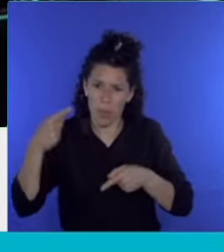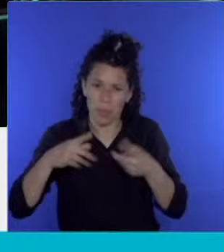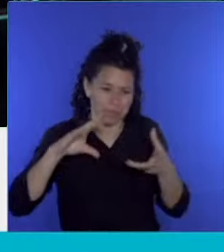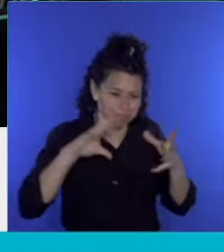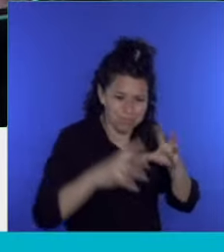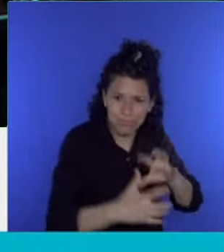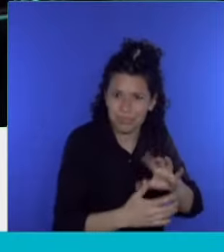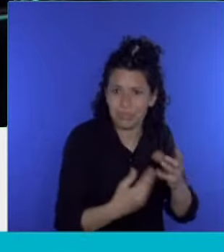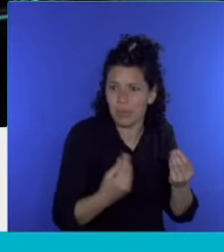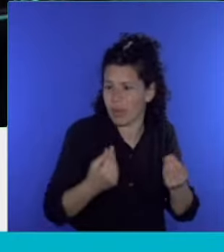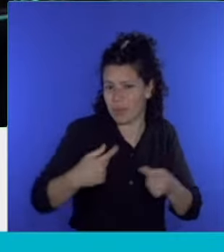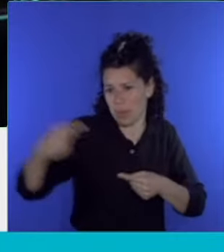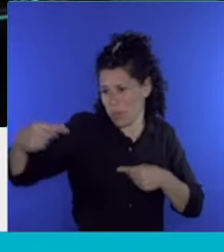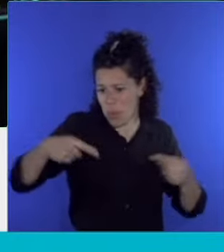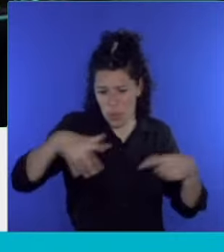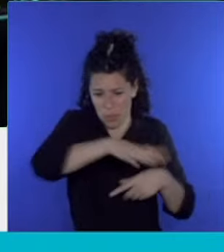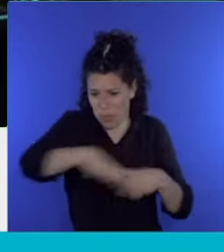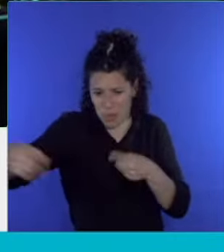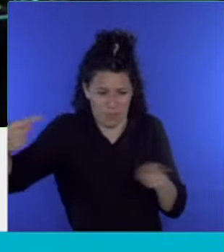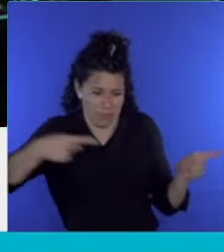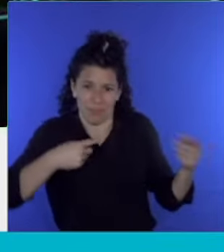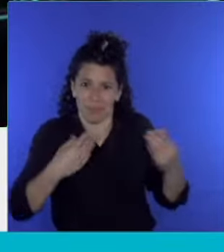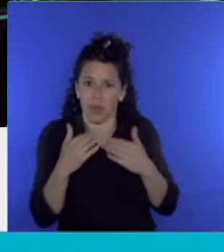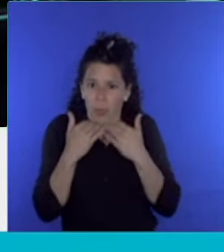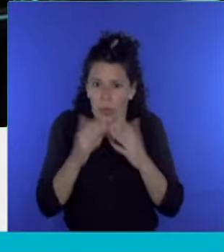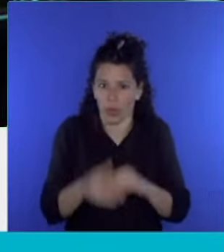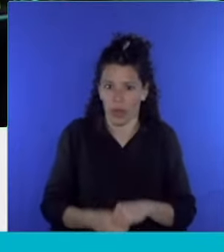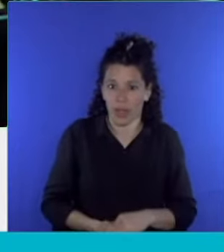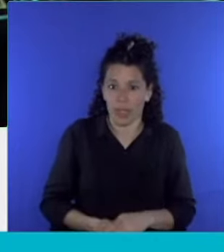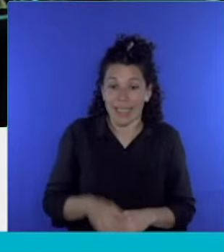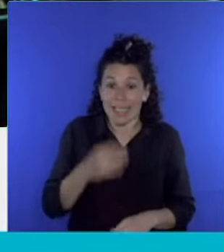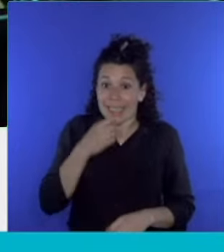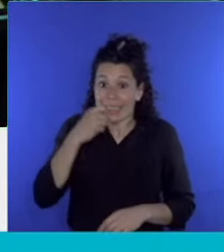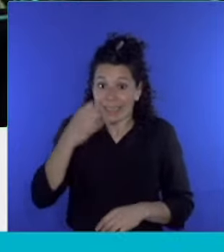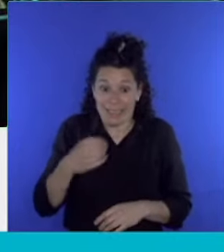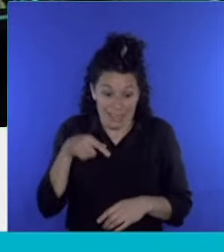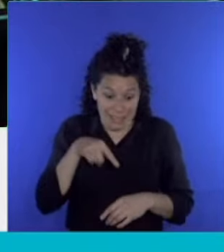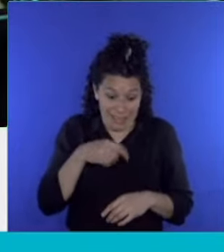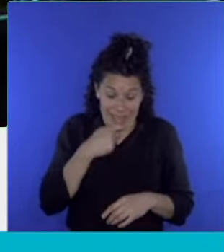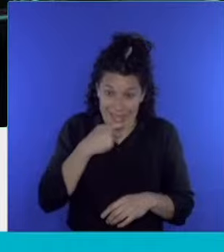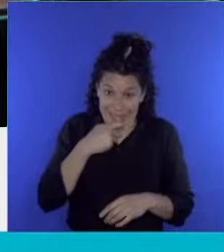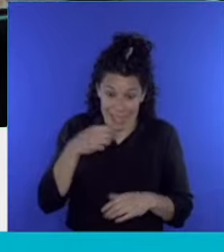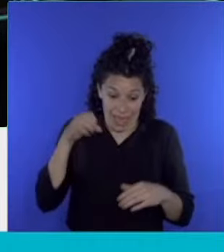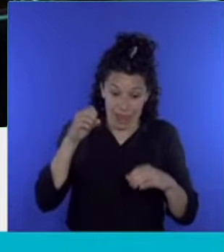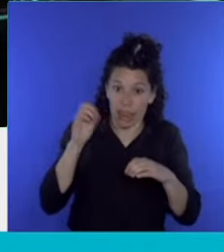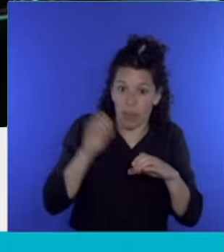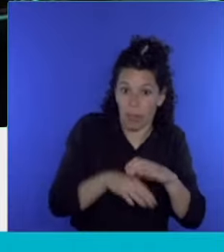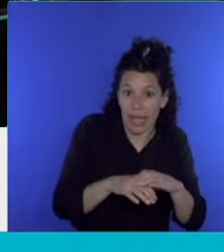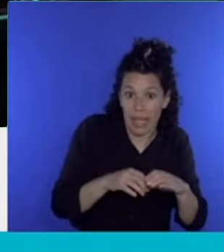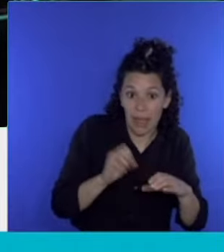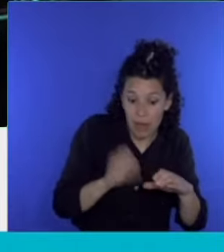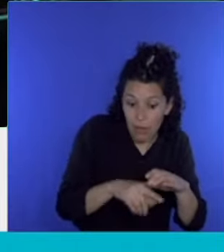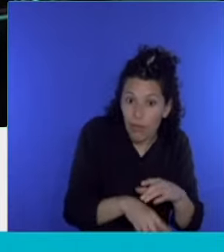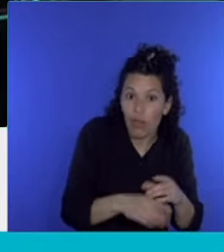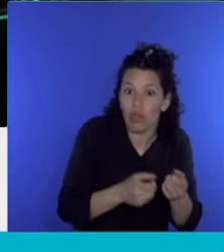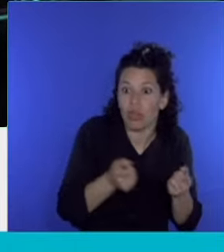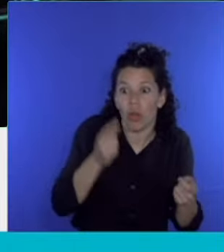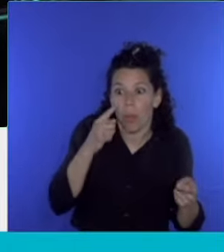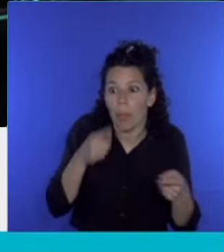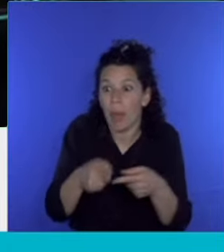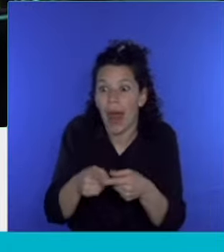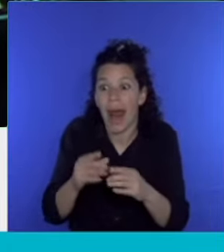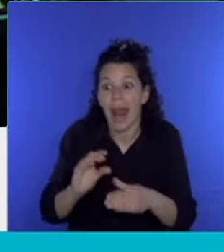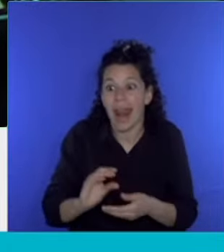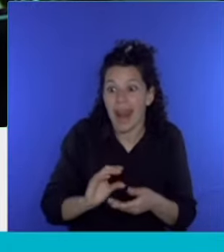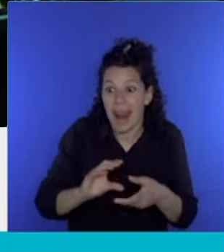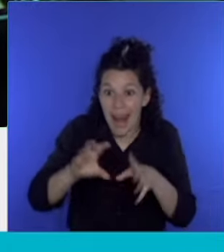todos seguramente si este fondo fuera para el agro todos hubieran levantado la mano